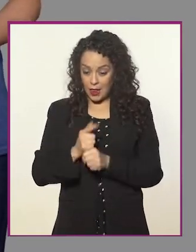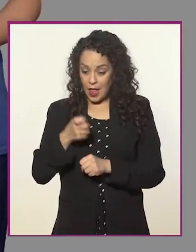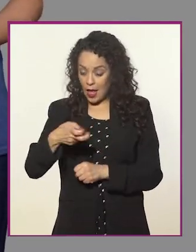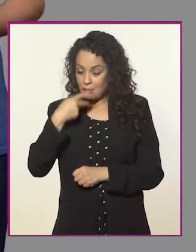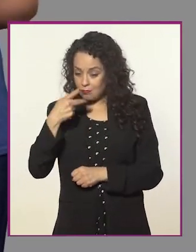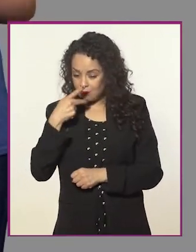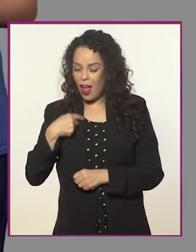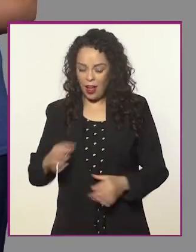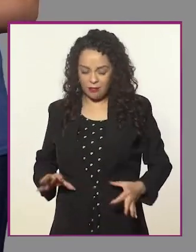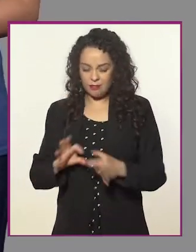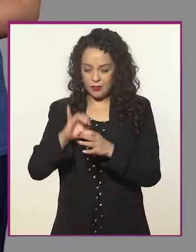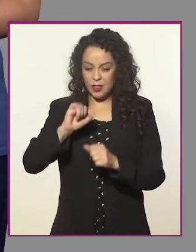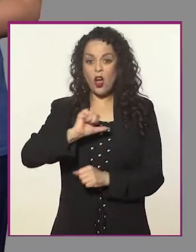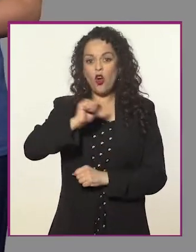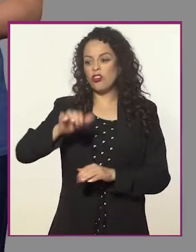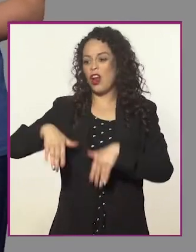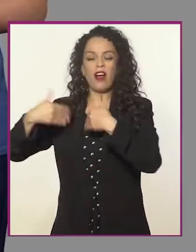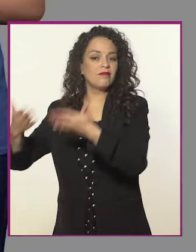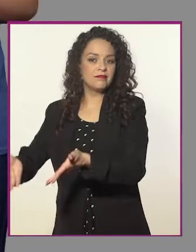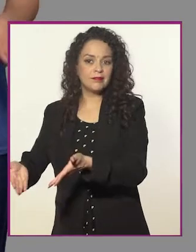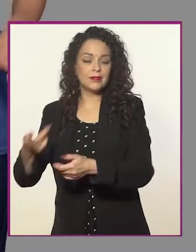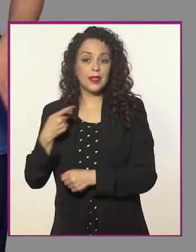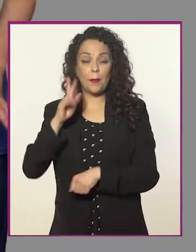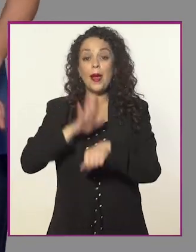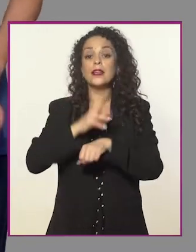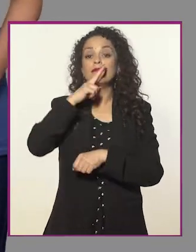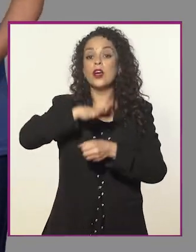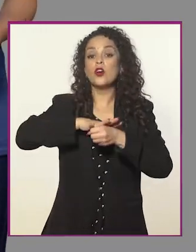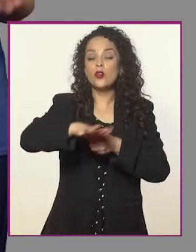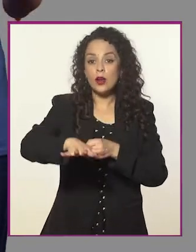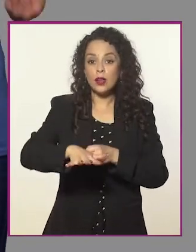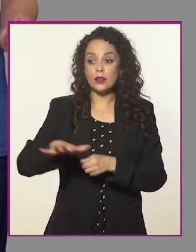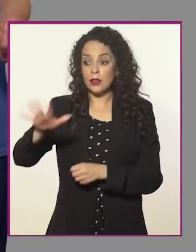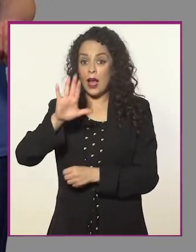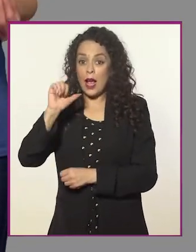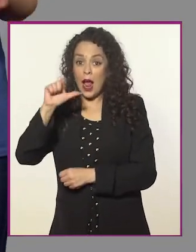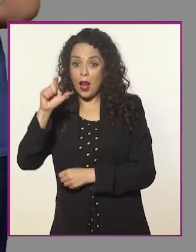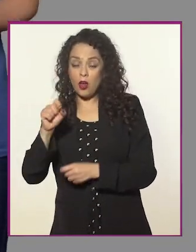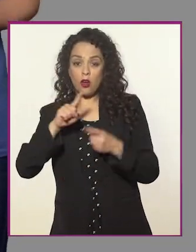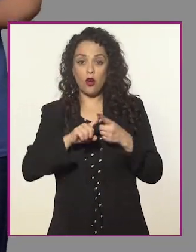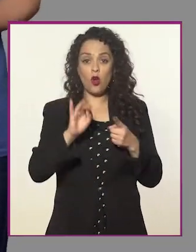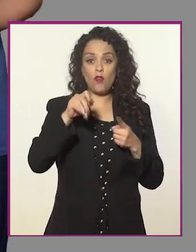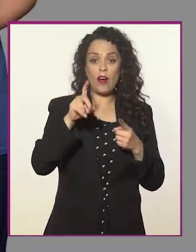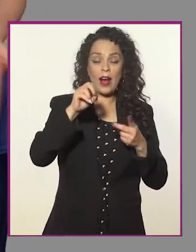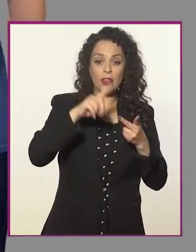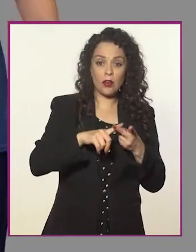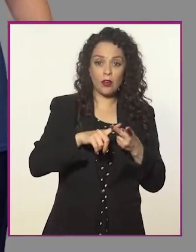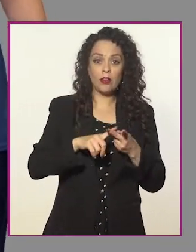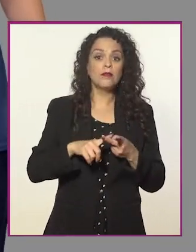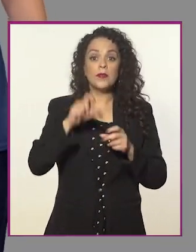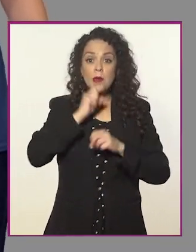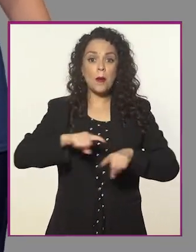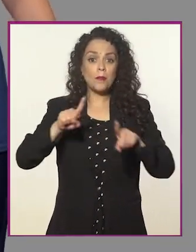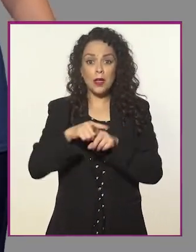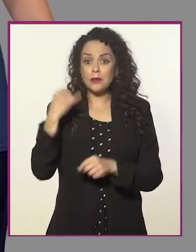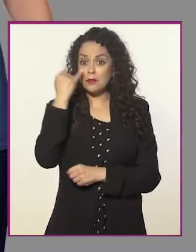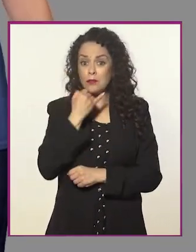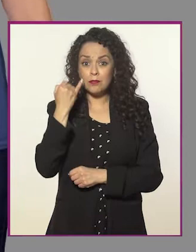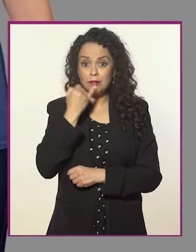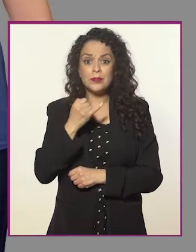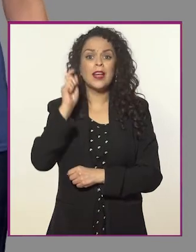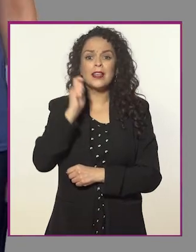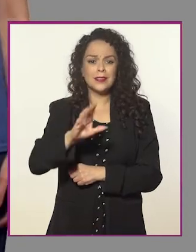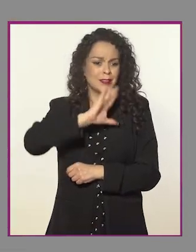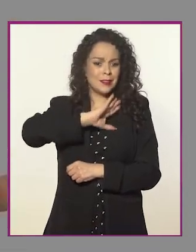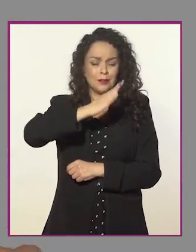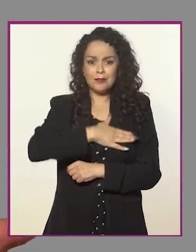el habla y quienes se quedan fuera. Pero lo mejor de todo es que tanto en el caló como en el lunfardo no deja de ser el mismo idioma, el